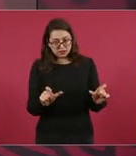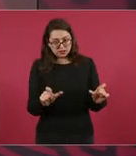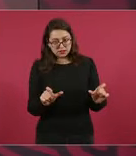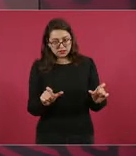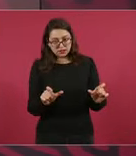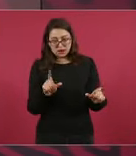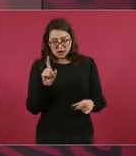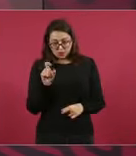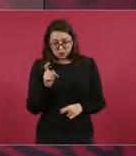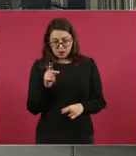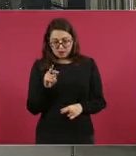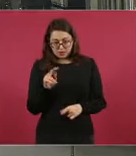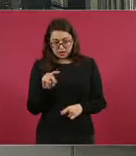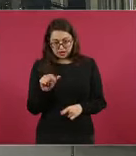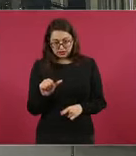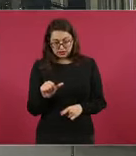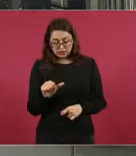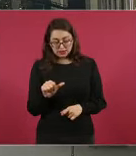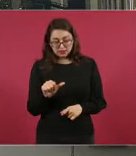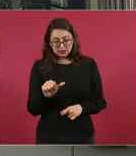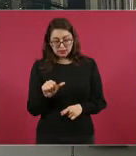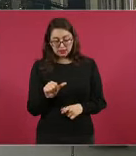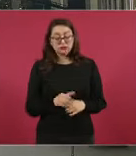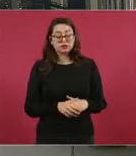¿De Agua Prieta?